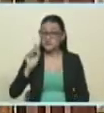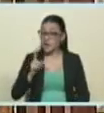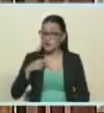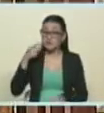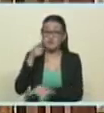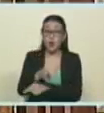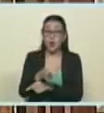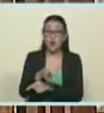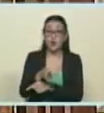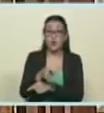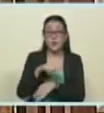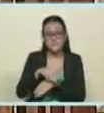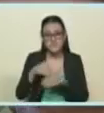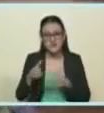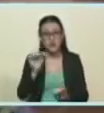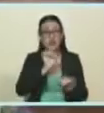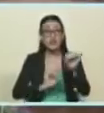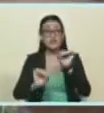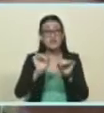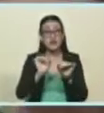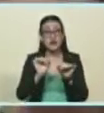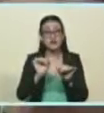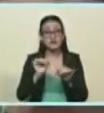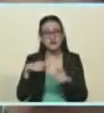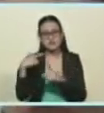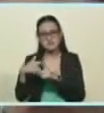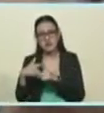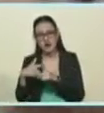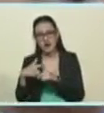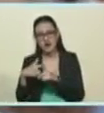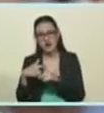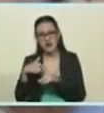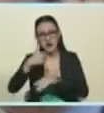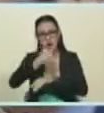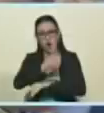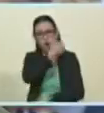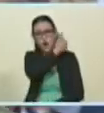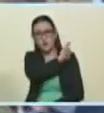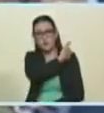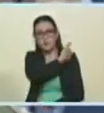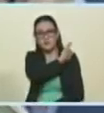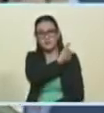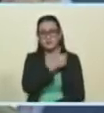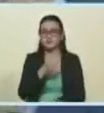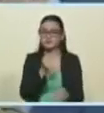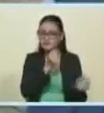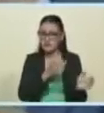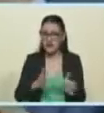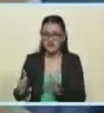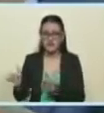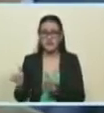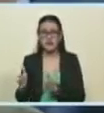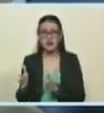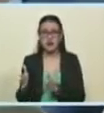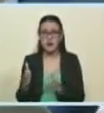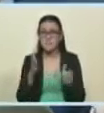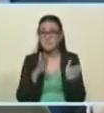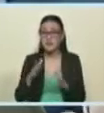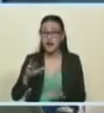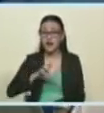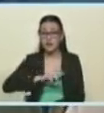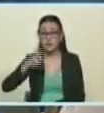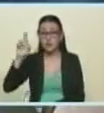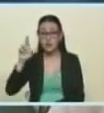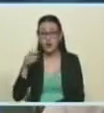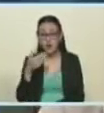la orden al ministro de la Defensa y al comandante estratégico operacional que planifiquen la aplicación del Plan República